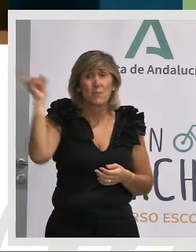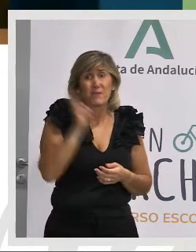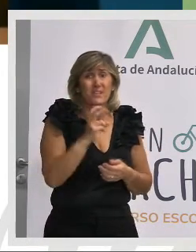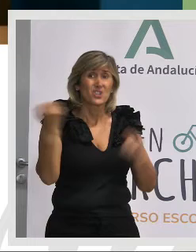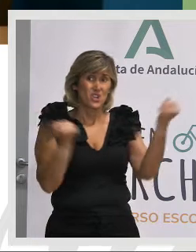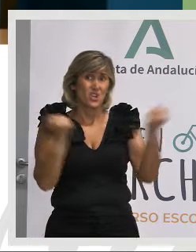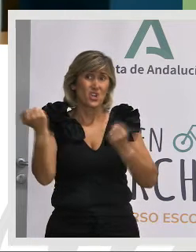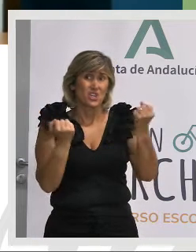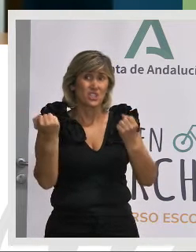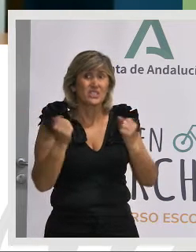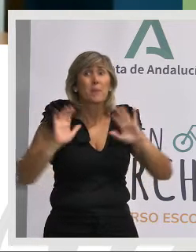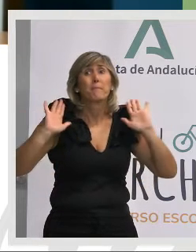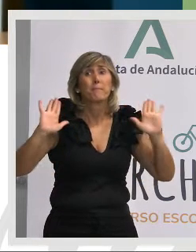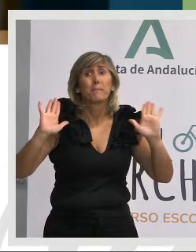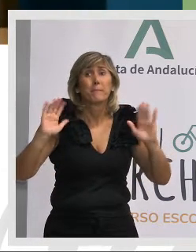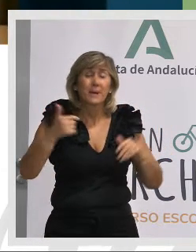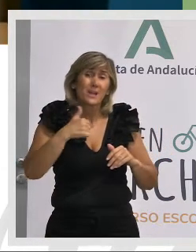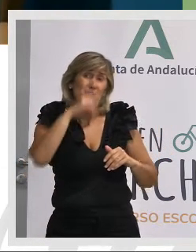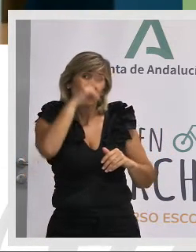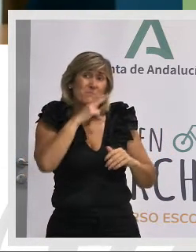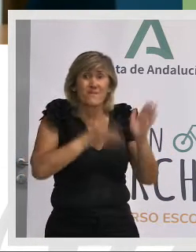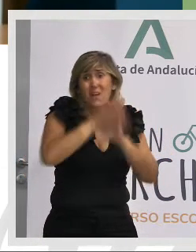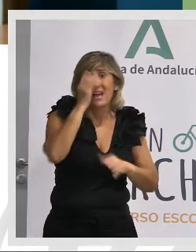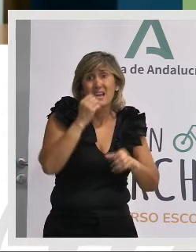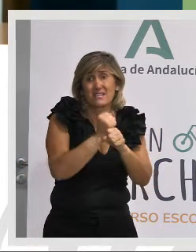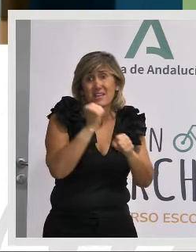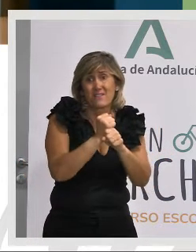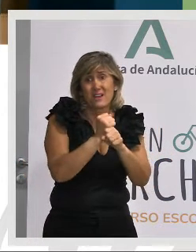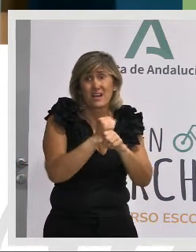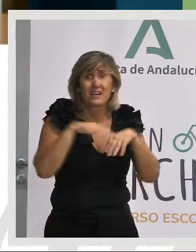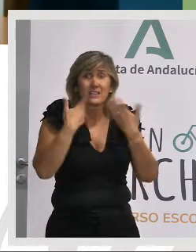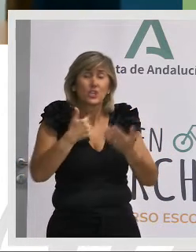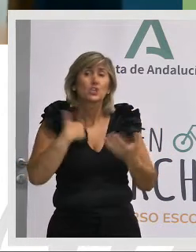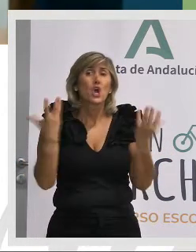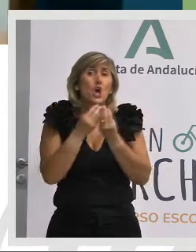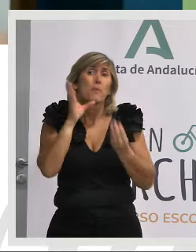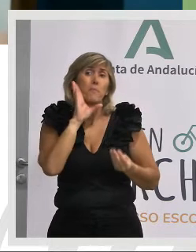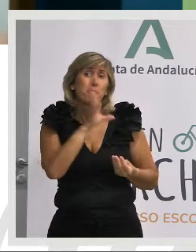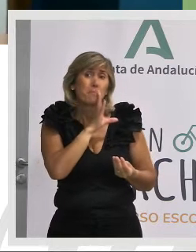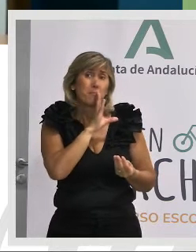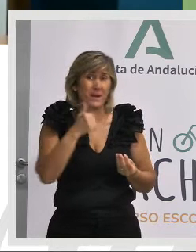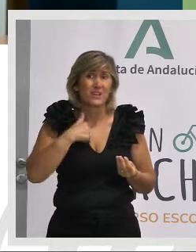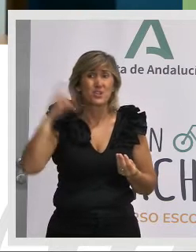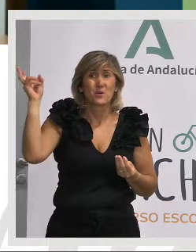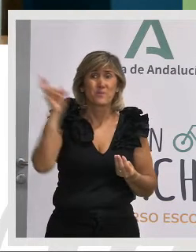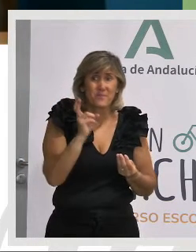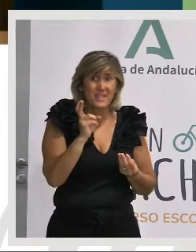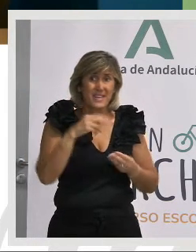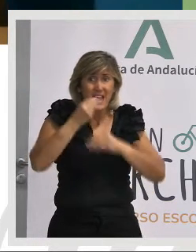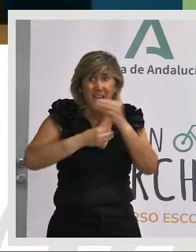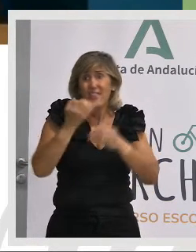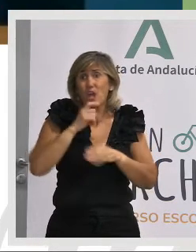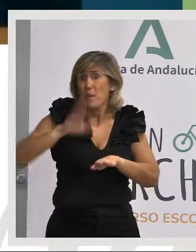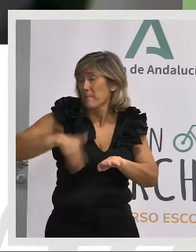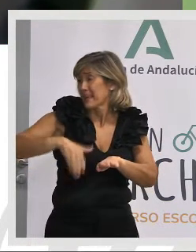coche, pero hoy os prometo a todos y a todas que esta tarde hablaré con mi madre para que venga otro día en bici, en patinete,